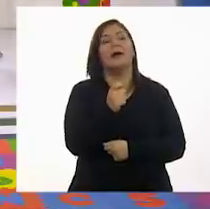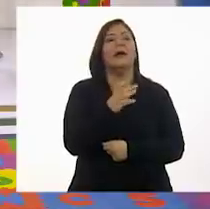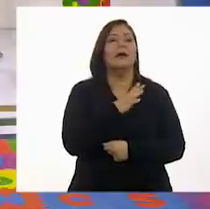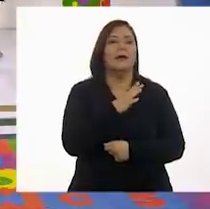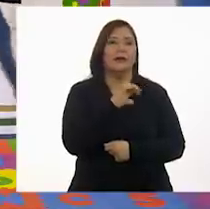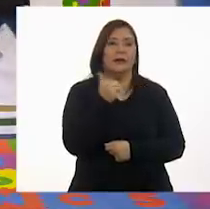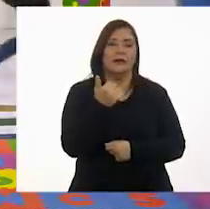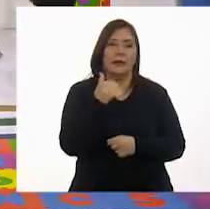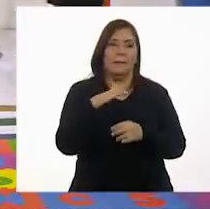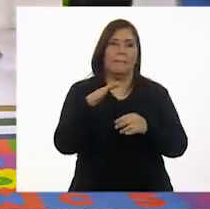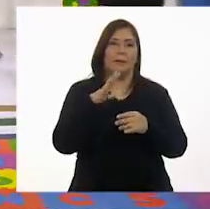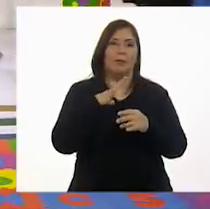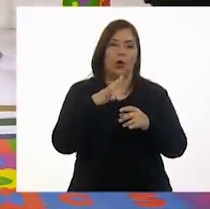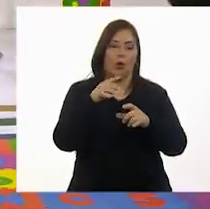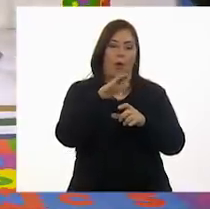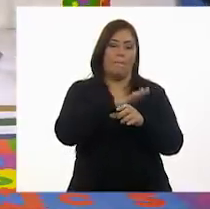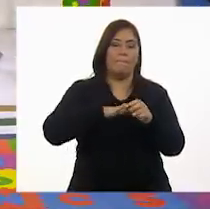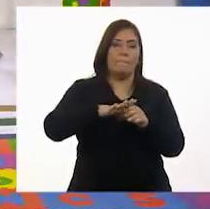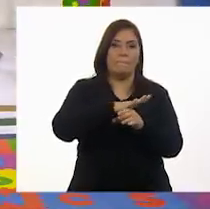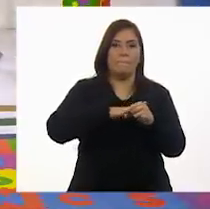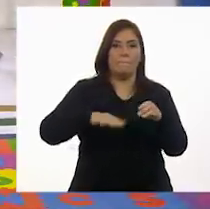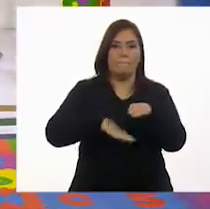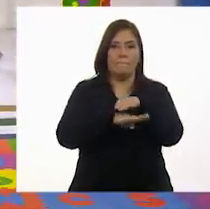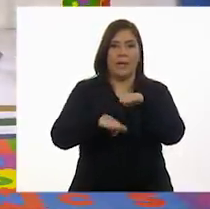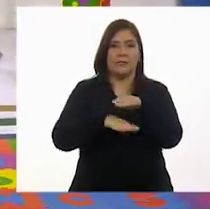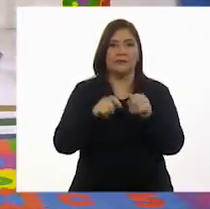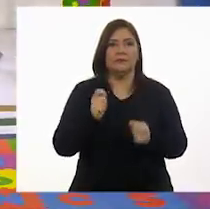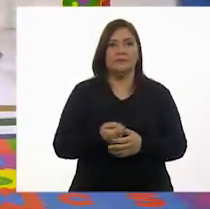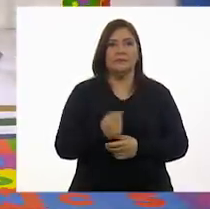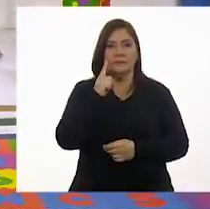bases. A ver, vamos a poner.